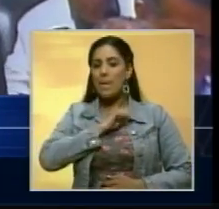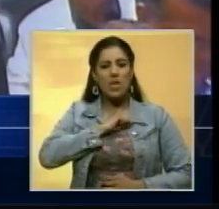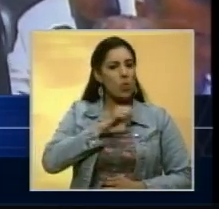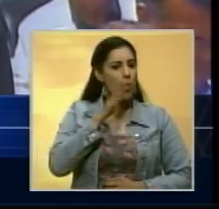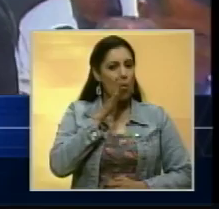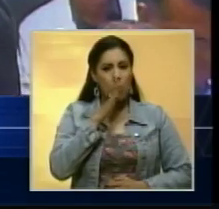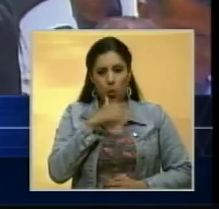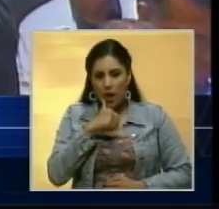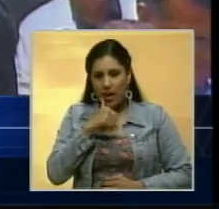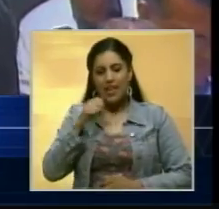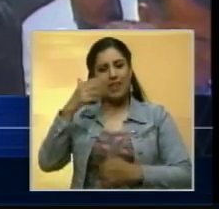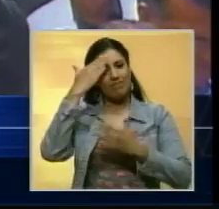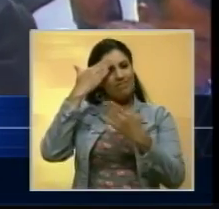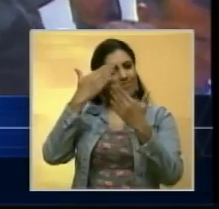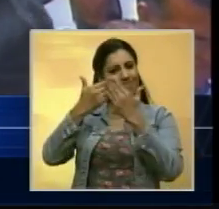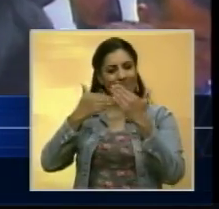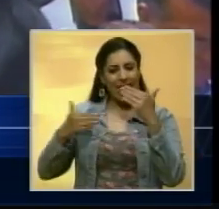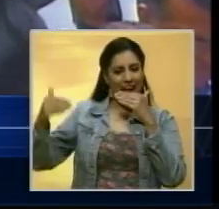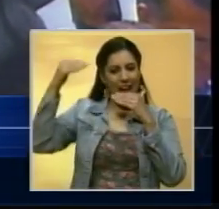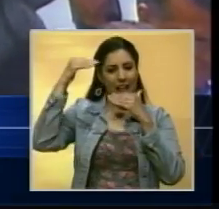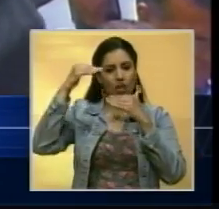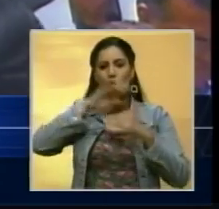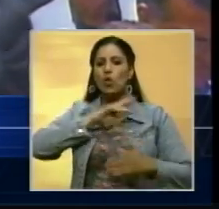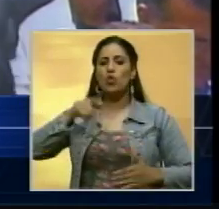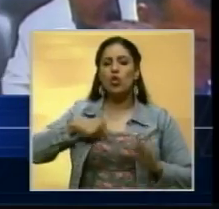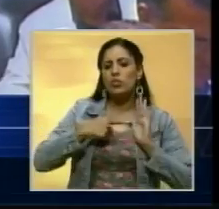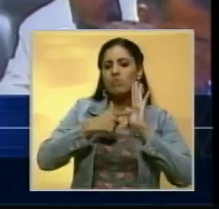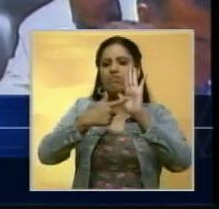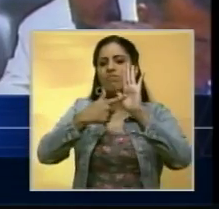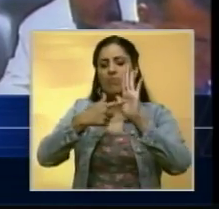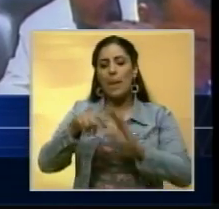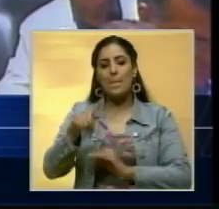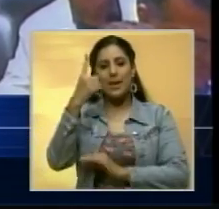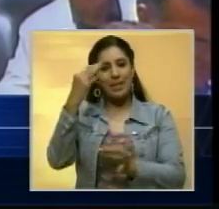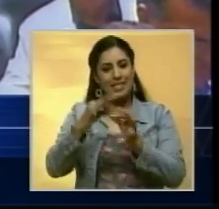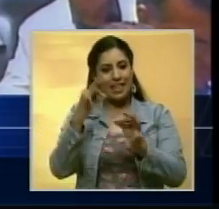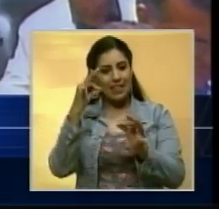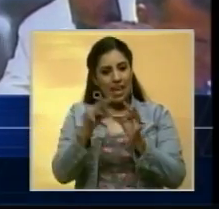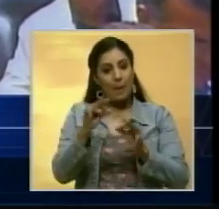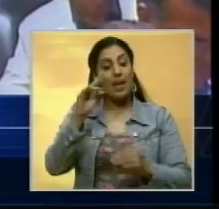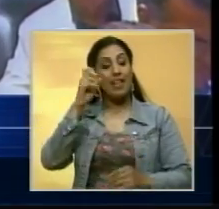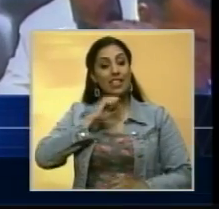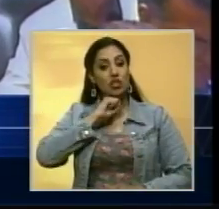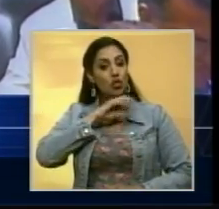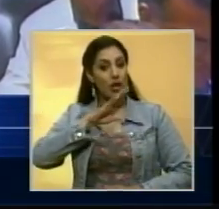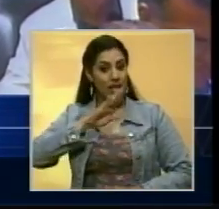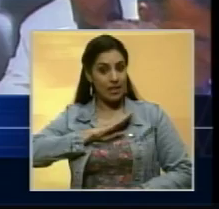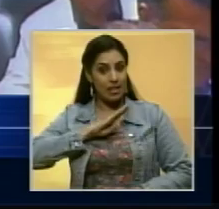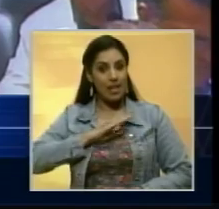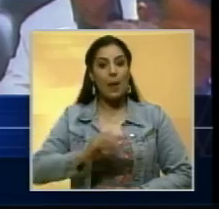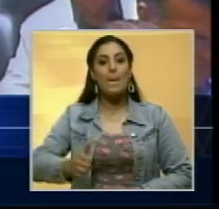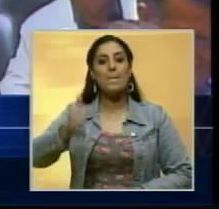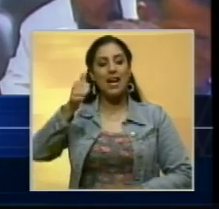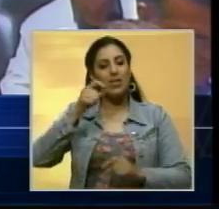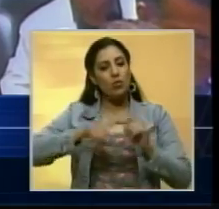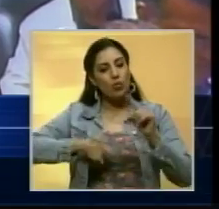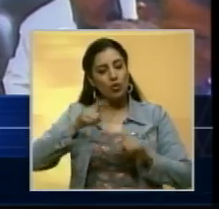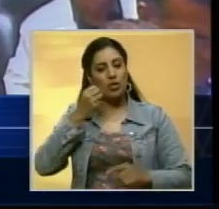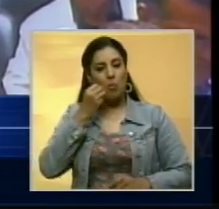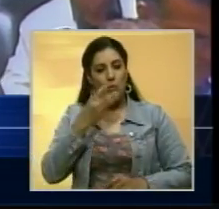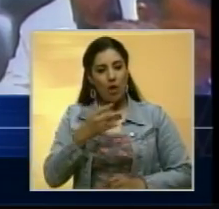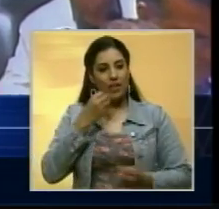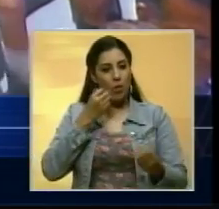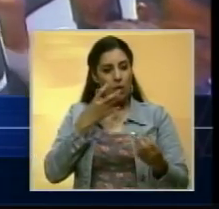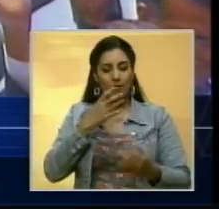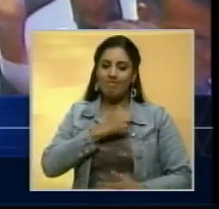miedo y con la frente en alto, que vamos a salir a dar la cara el próximo 1 de septiembre. La historia tendrá muchas cosas buenas que